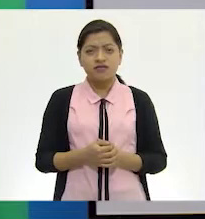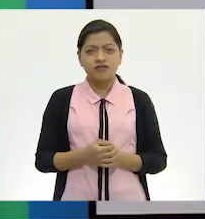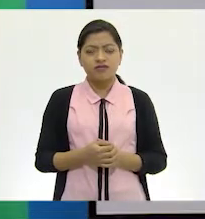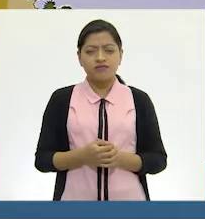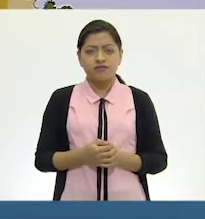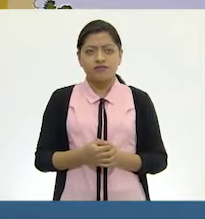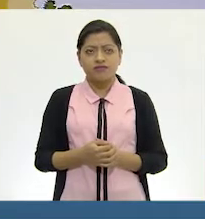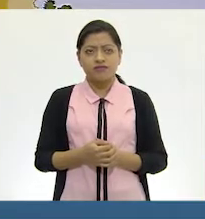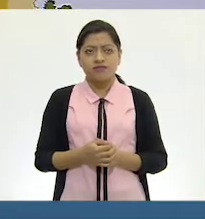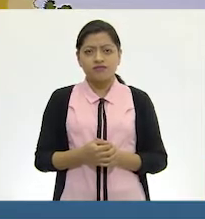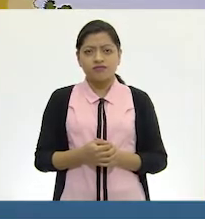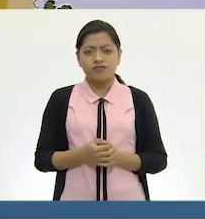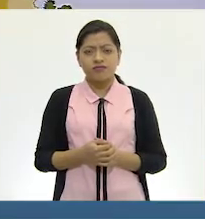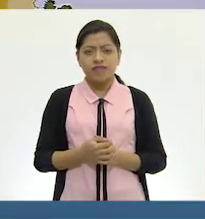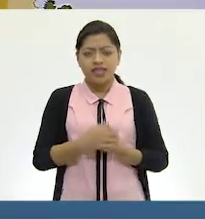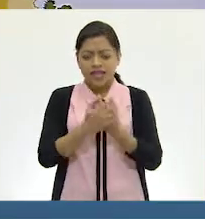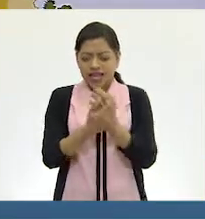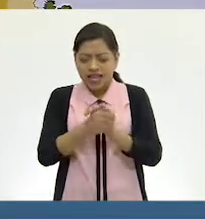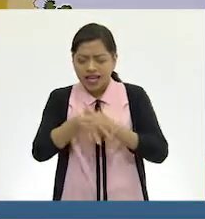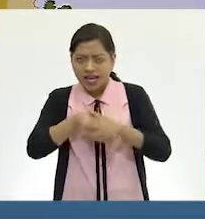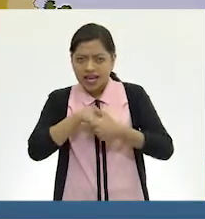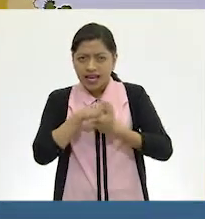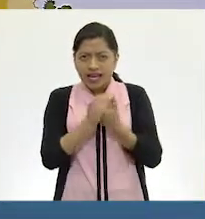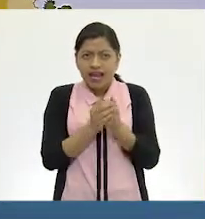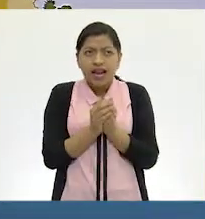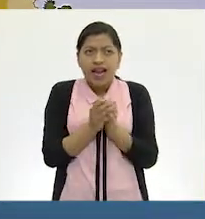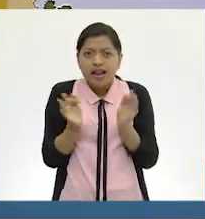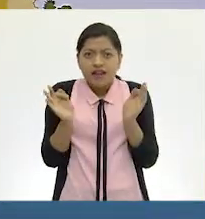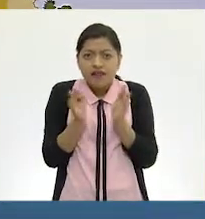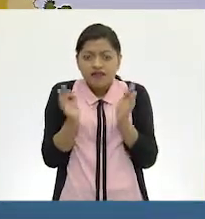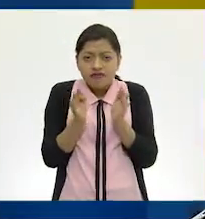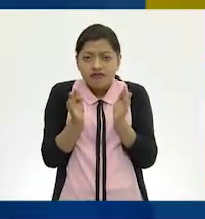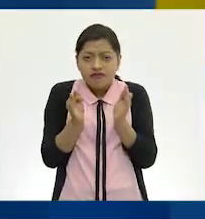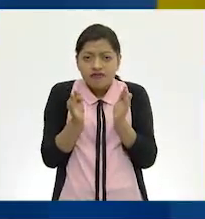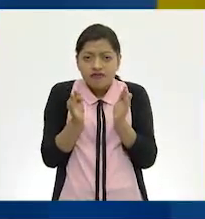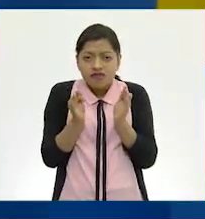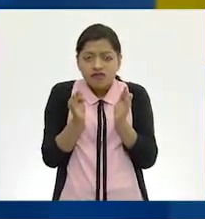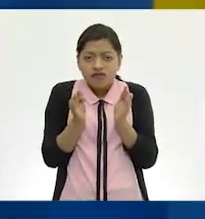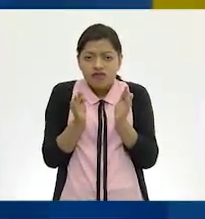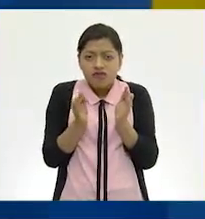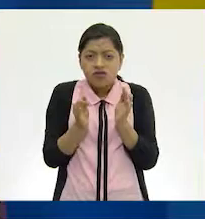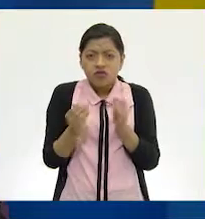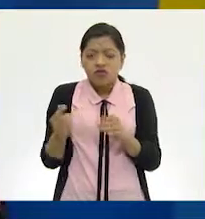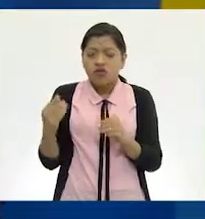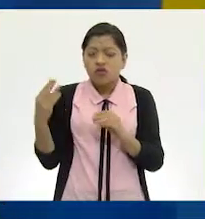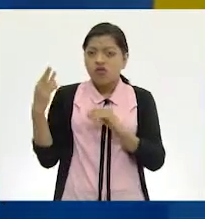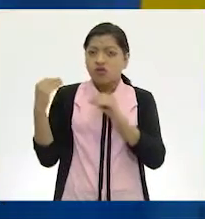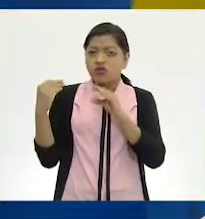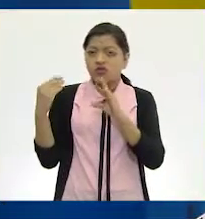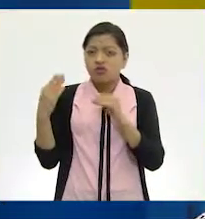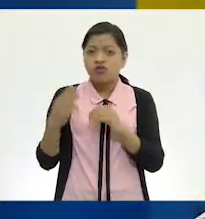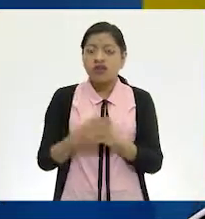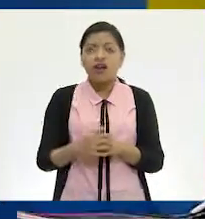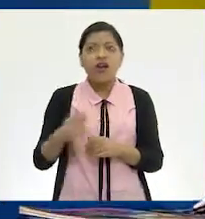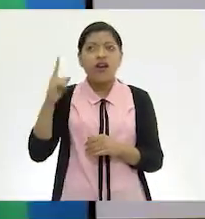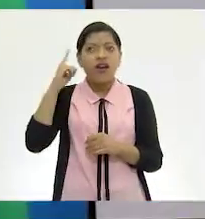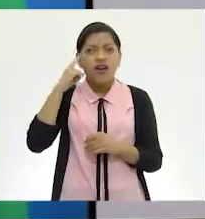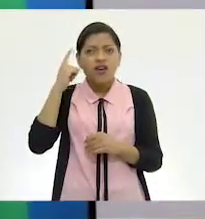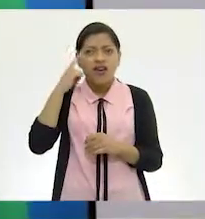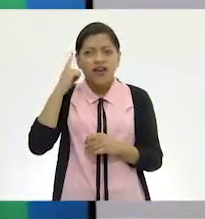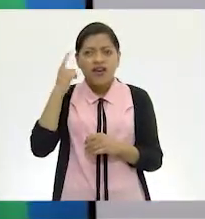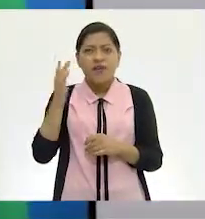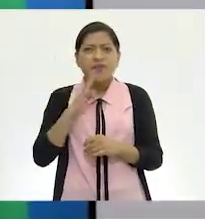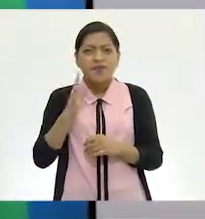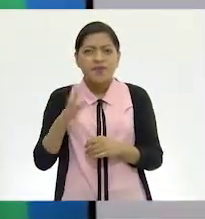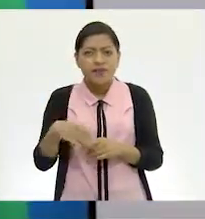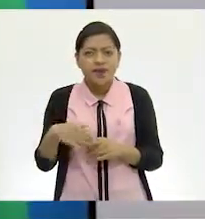¿Se está colocando crema en las manos? ¿Tiene frío la maestra Elvira? ¿Qué es eso? ¿Está discutiendo consigo misma? ¡Ah! ¿Tiene un conflicto psicológico? ¿Qué